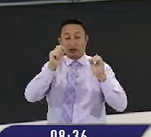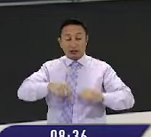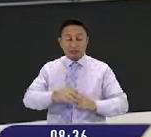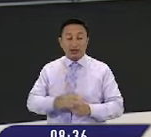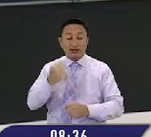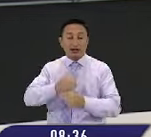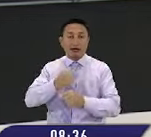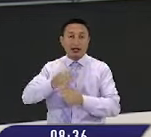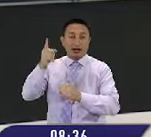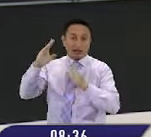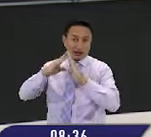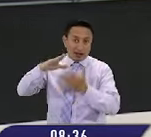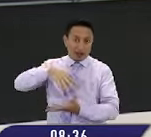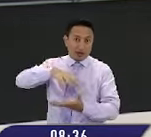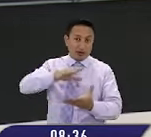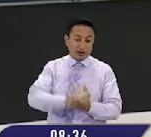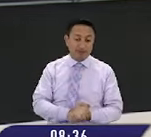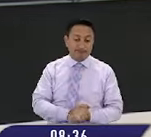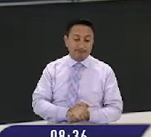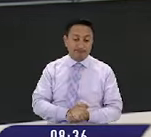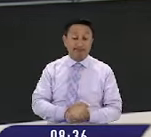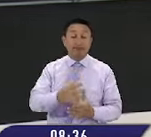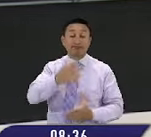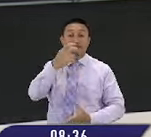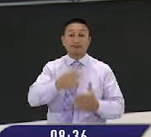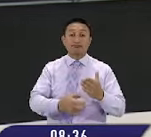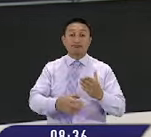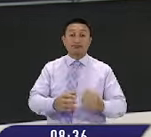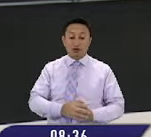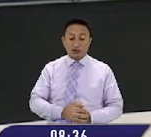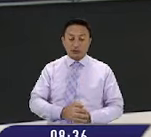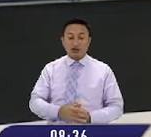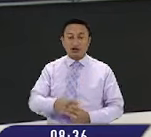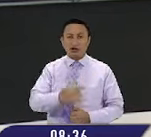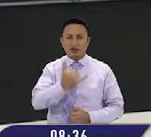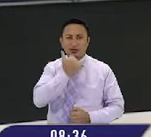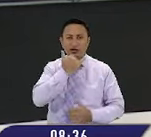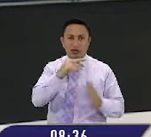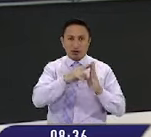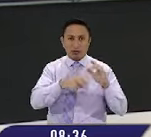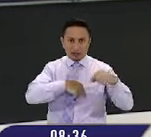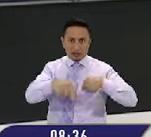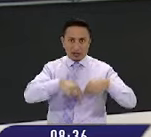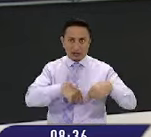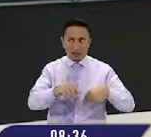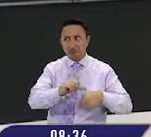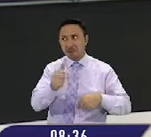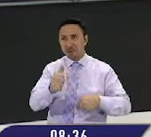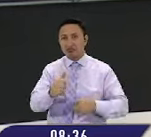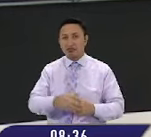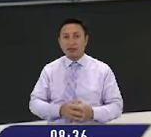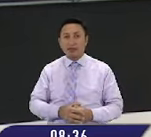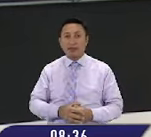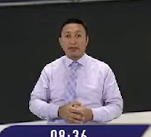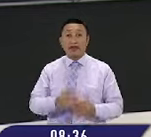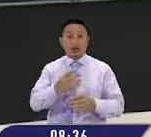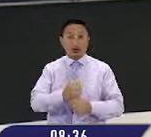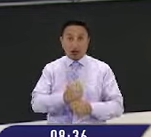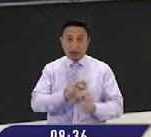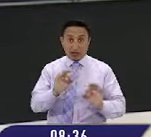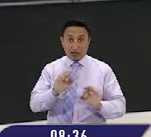a domicilio. Además, se establecen sanciones en el caso de que infrinjan las normas de tránsito o también parámetros de